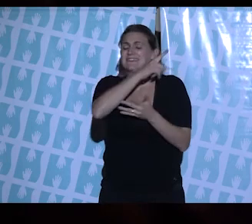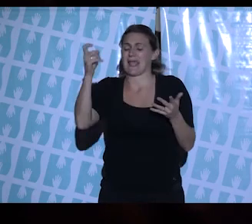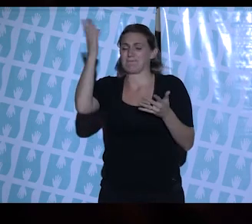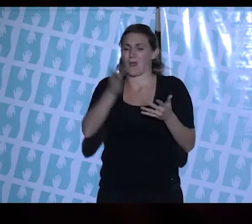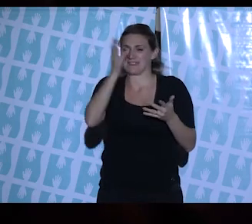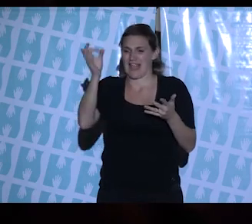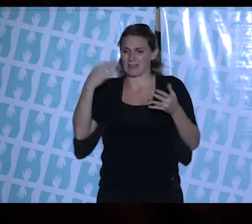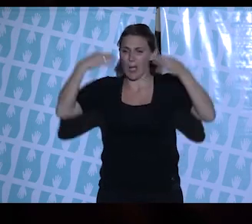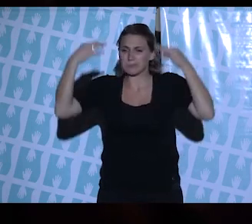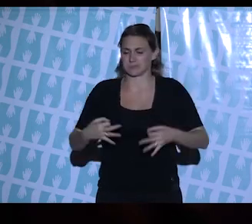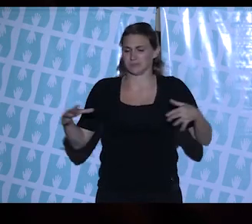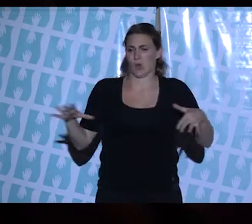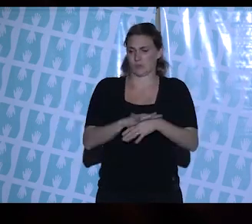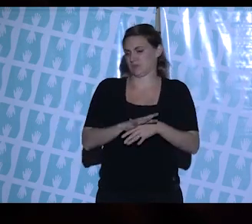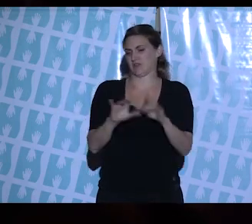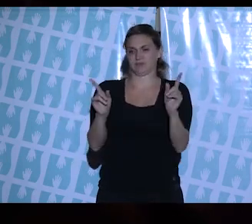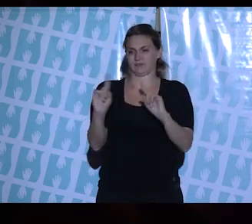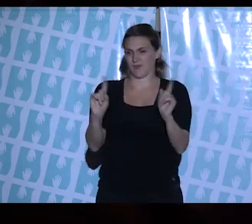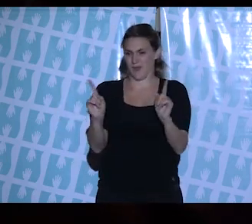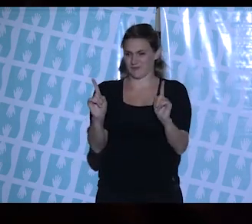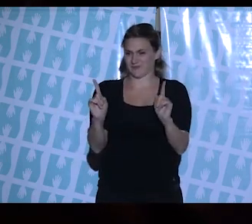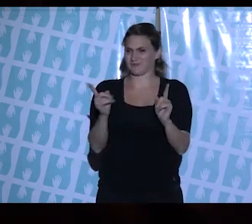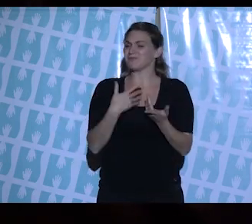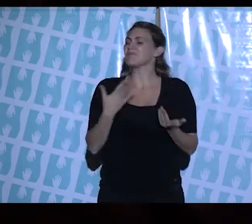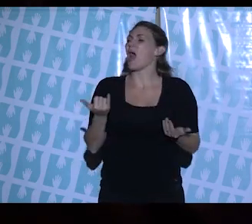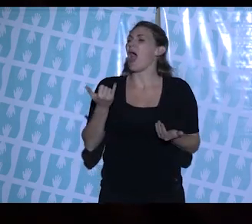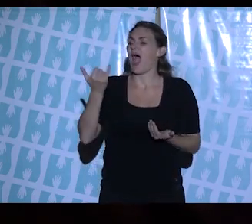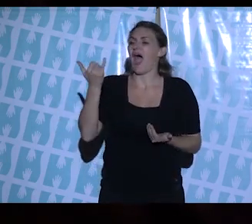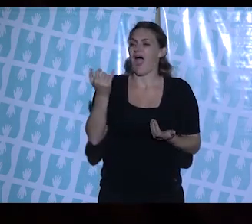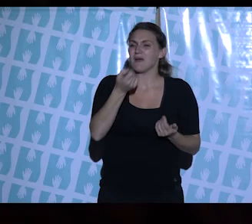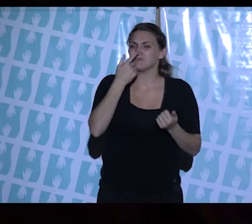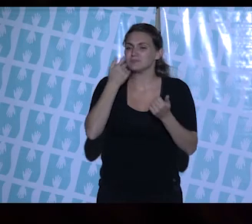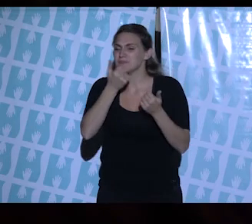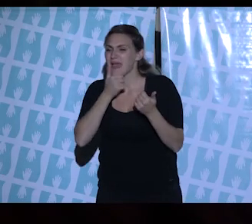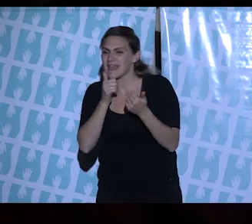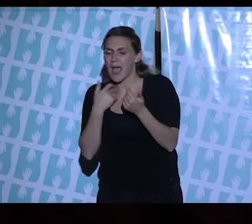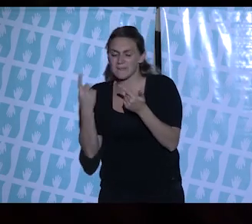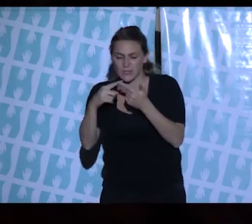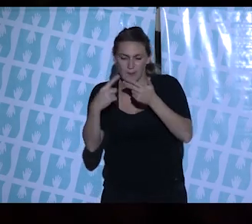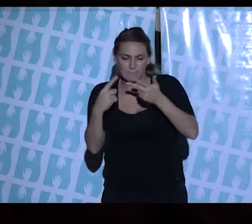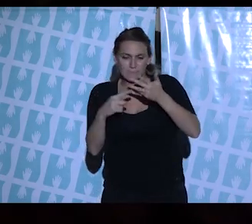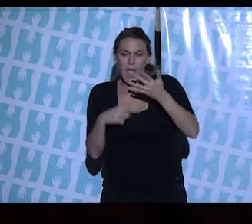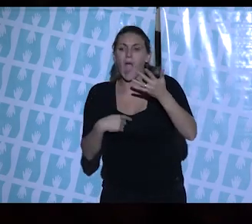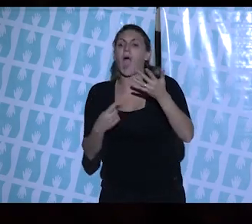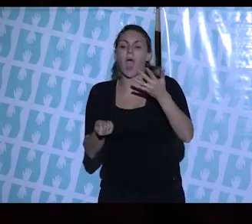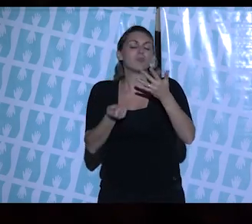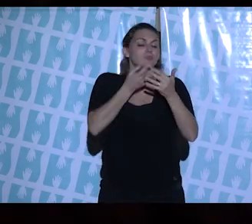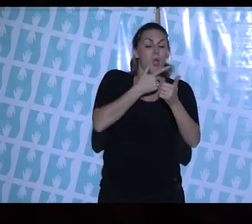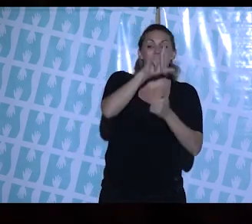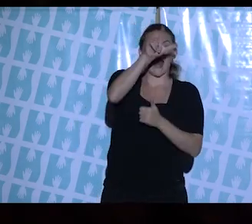efectivas. Porque la mayor parte de las drogas que disponemos, cuando se complementan con levodopa en un paciente que